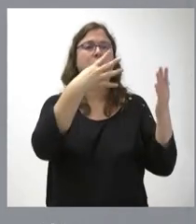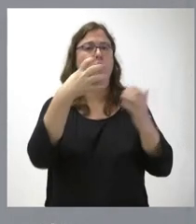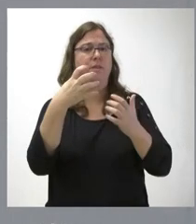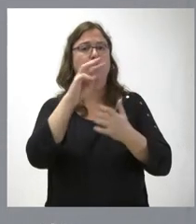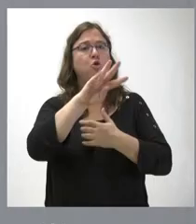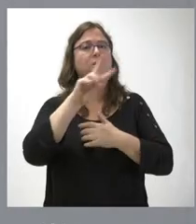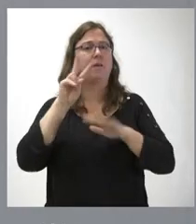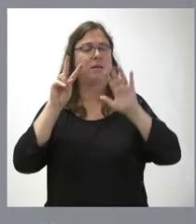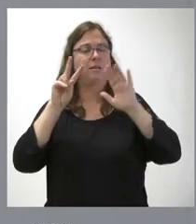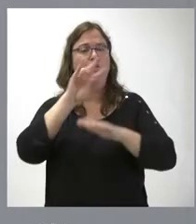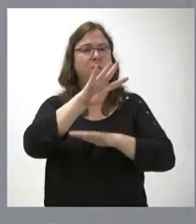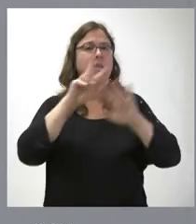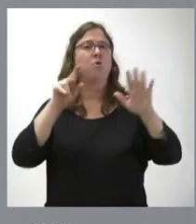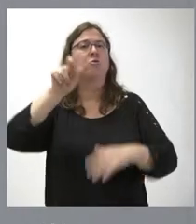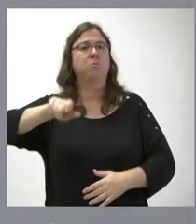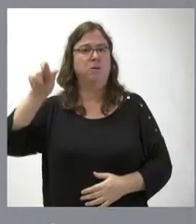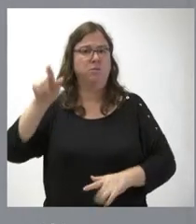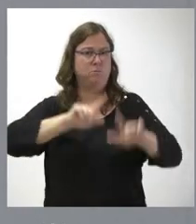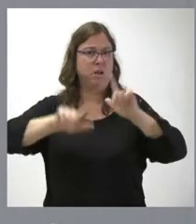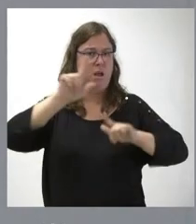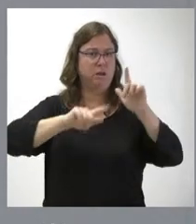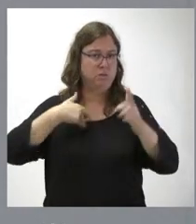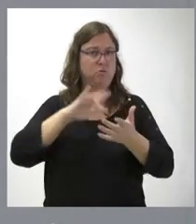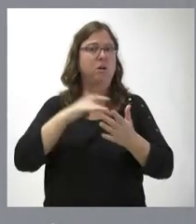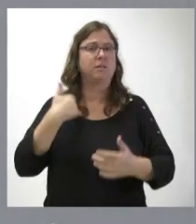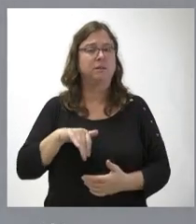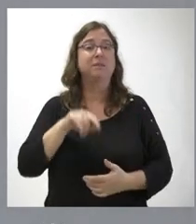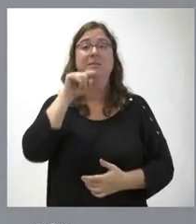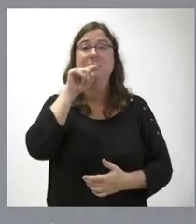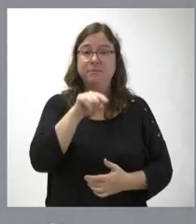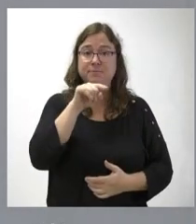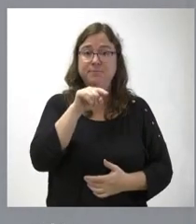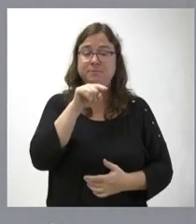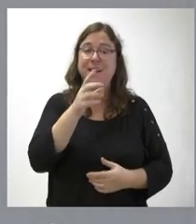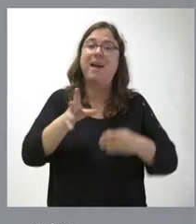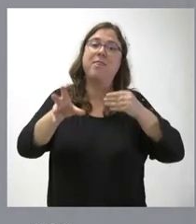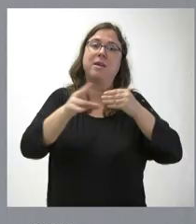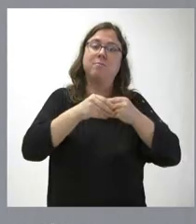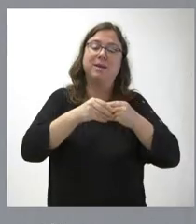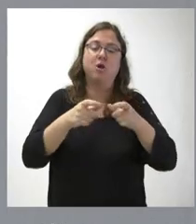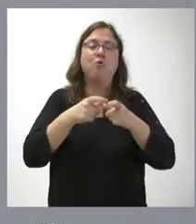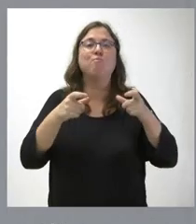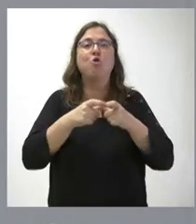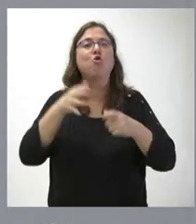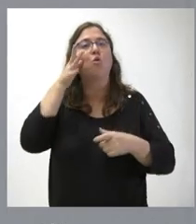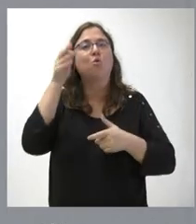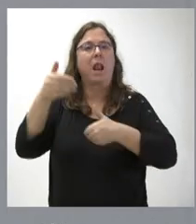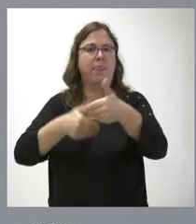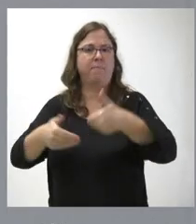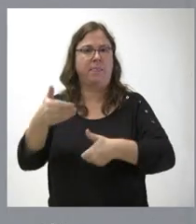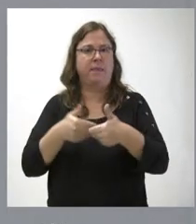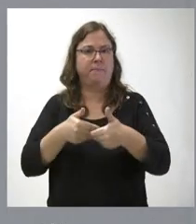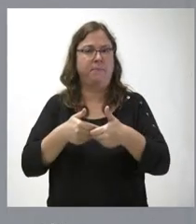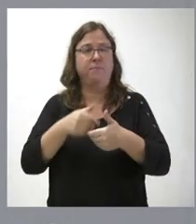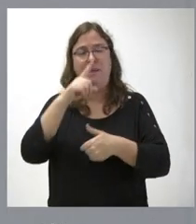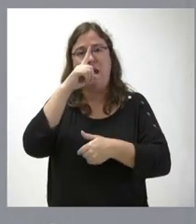249,99 personas estos son los viajes realizados a esto se complementa el bono rural a la demanda en el